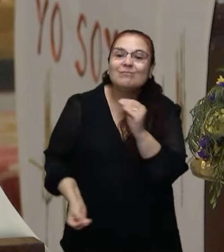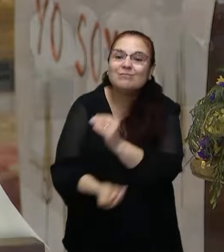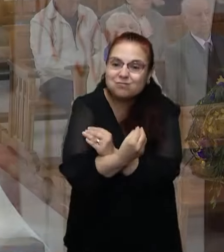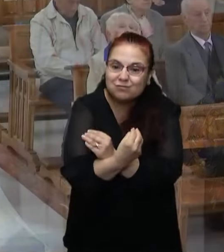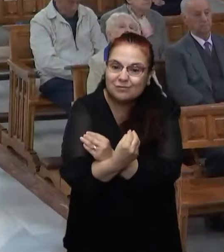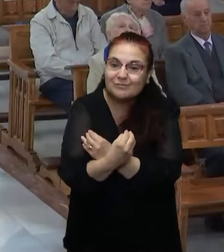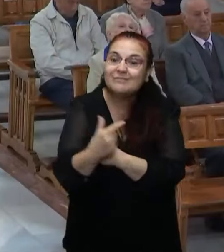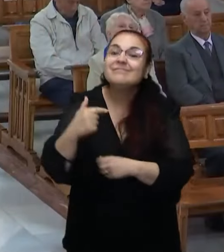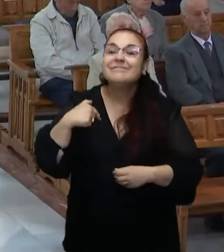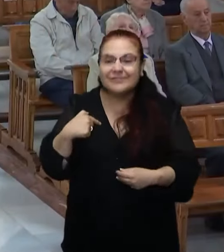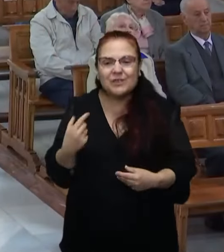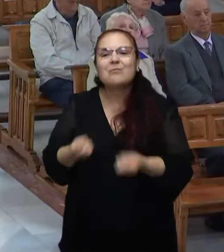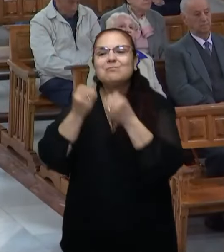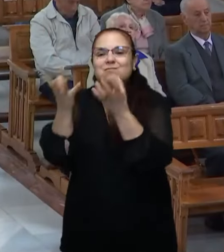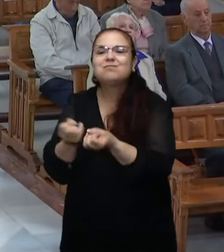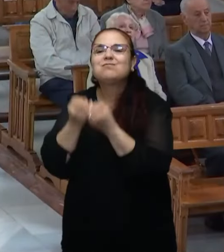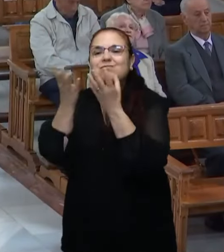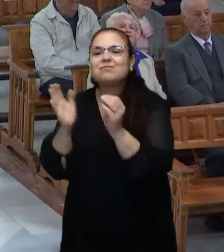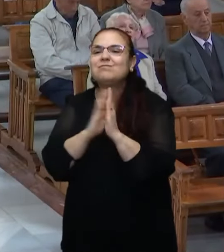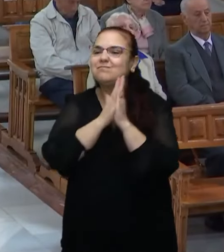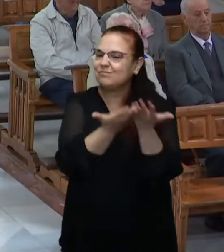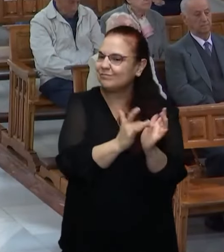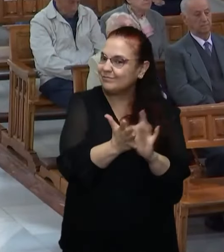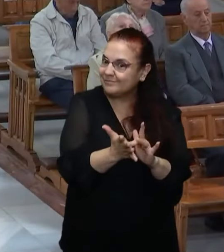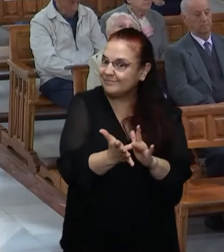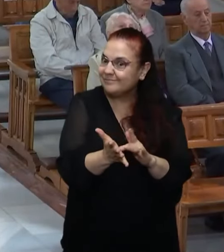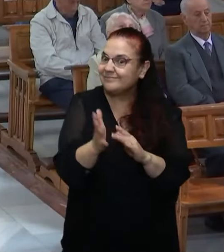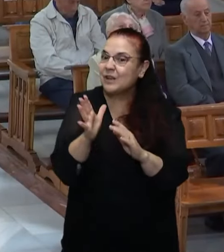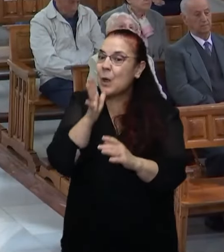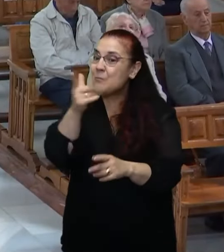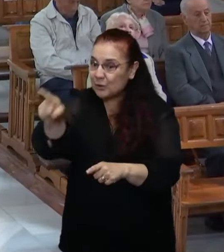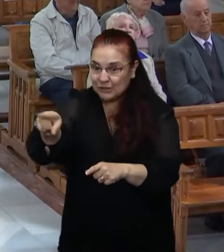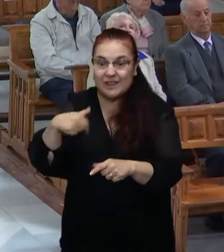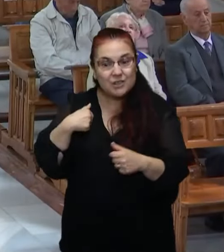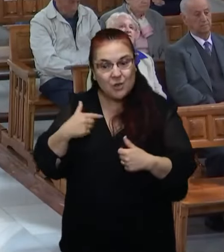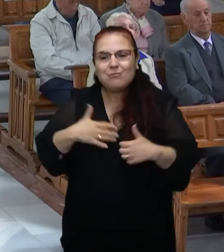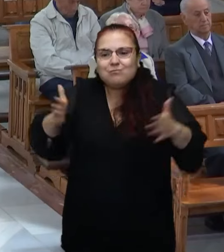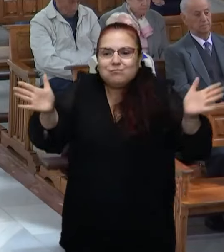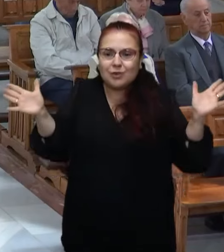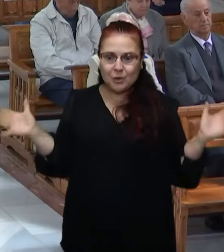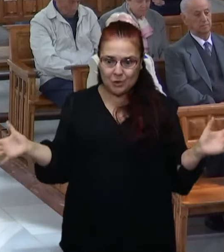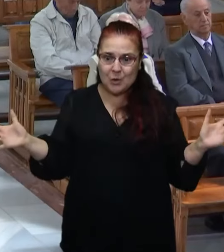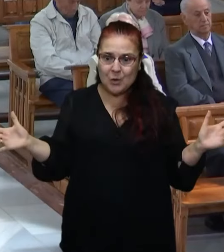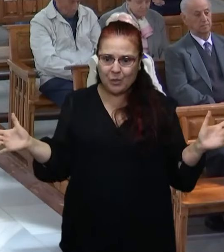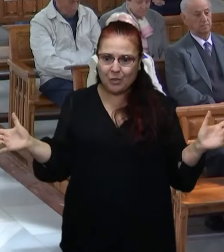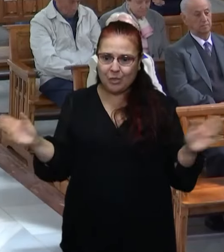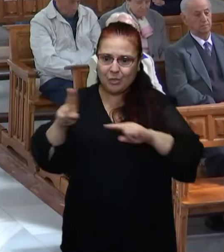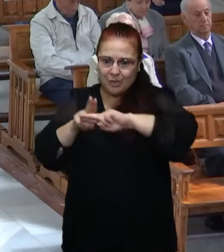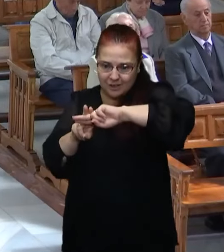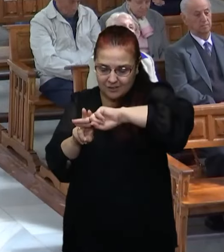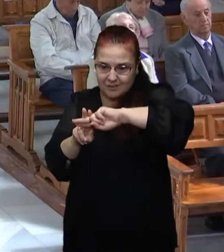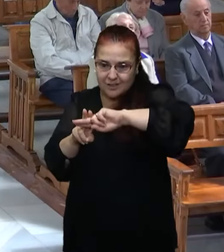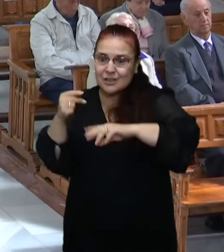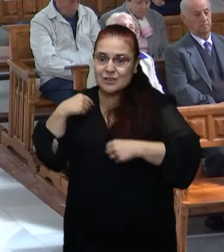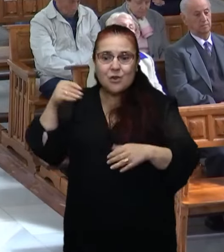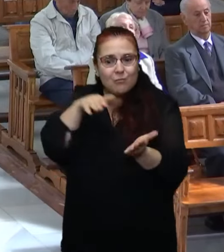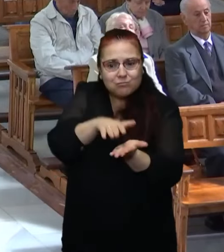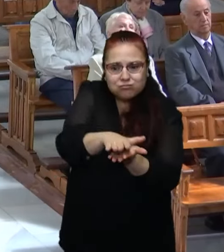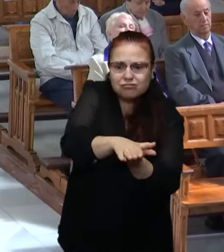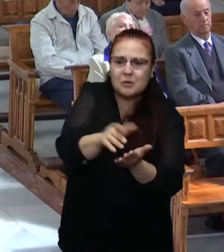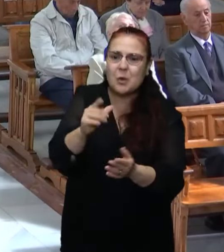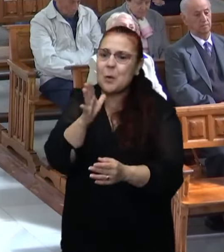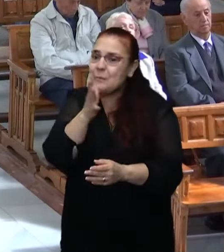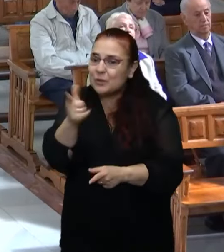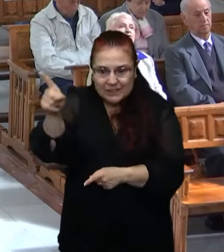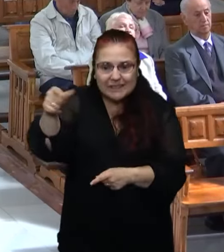ti he predicado el Evangelio, por ti me he dejado clavar en la cruz, por ti he sido sepultado, por ti he